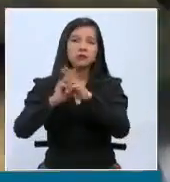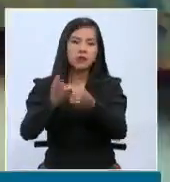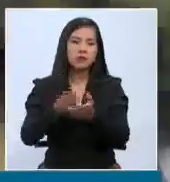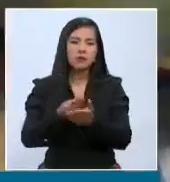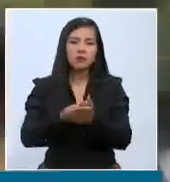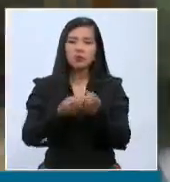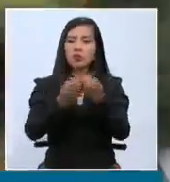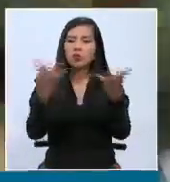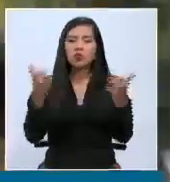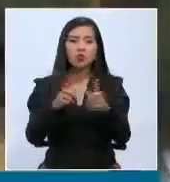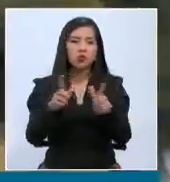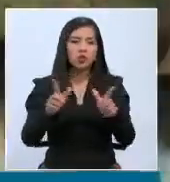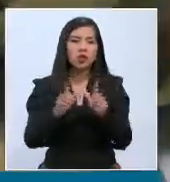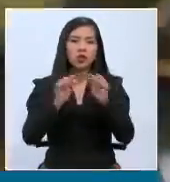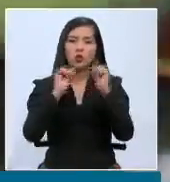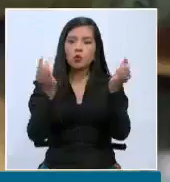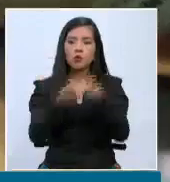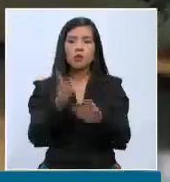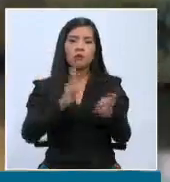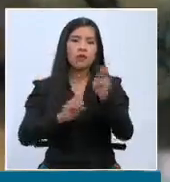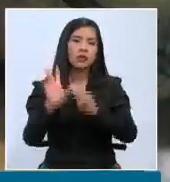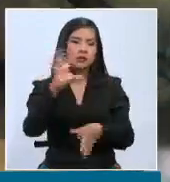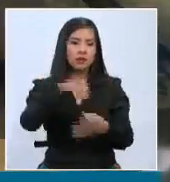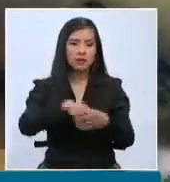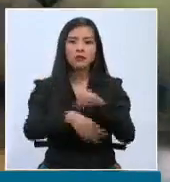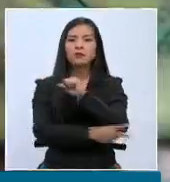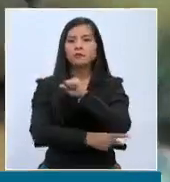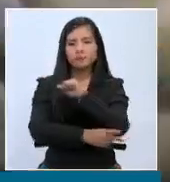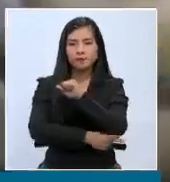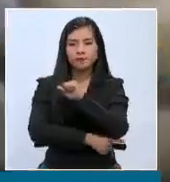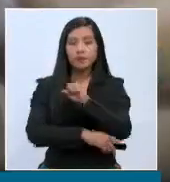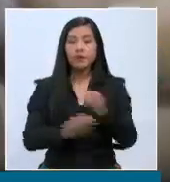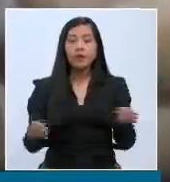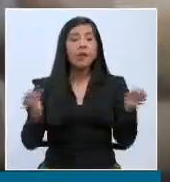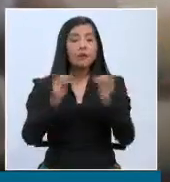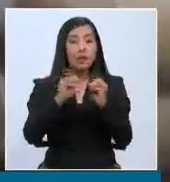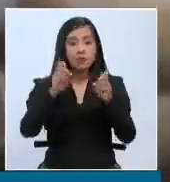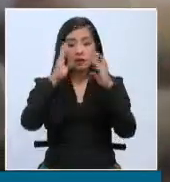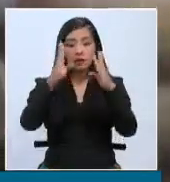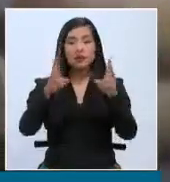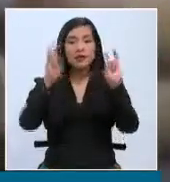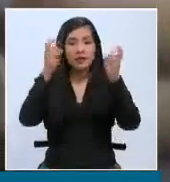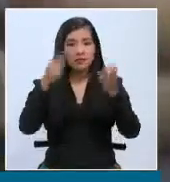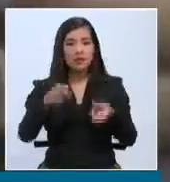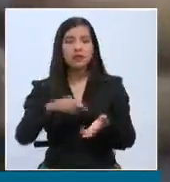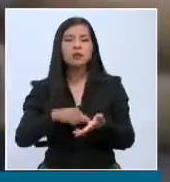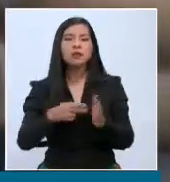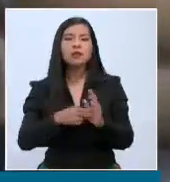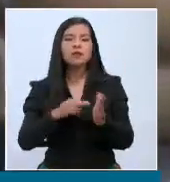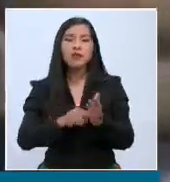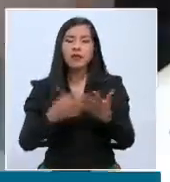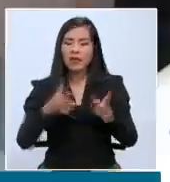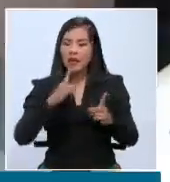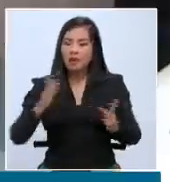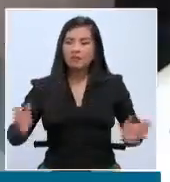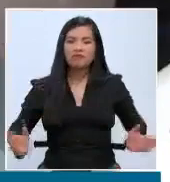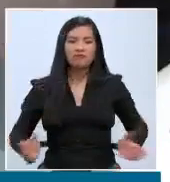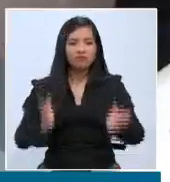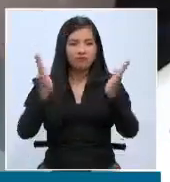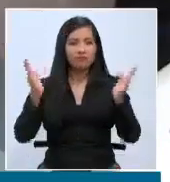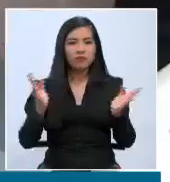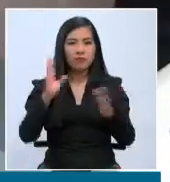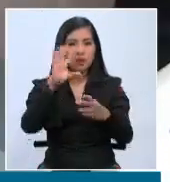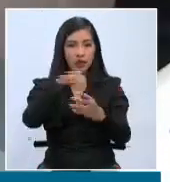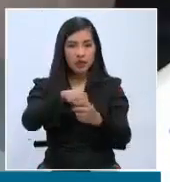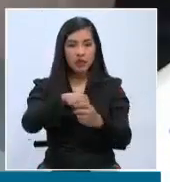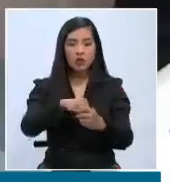de los sectores internos del país. Hay que tomar en cuenta además que esto va a significar que este impulso interno va